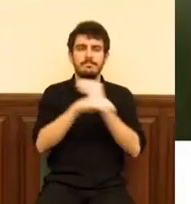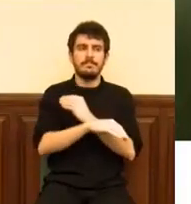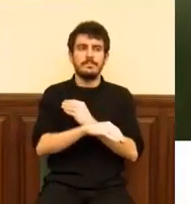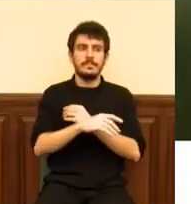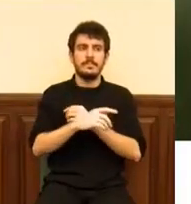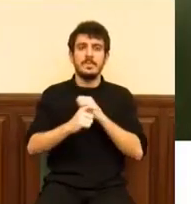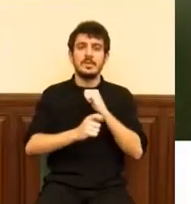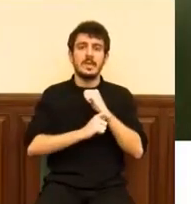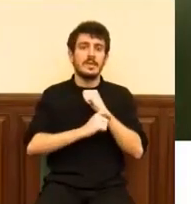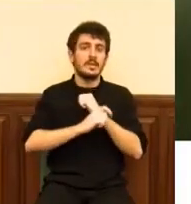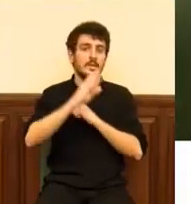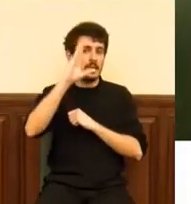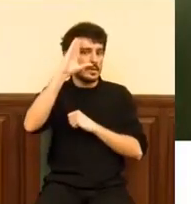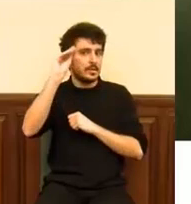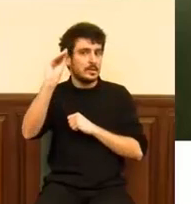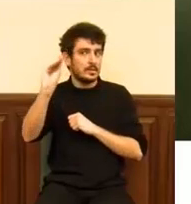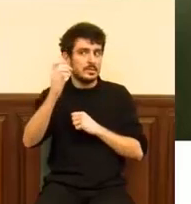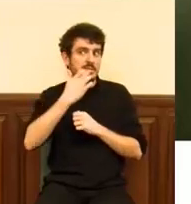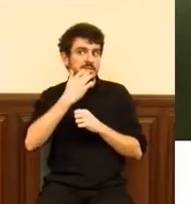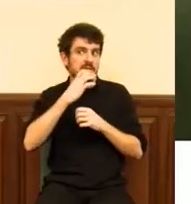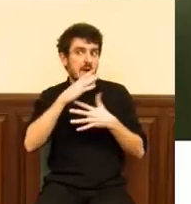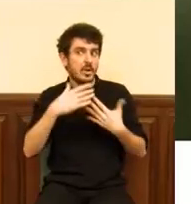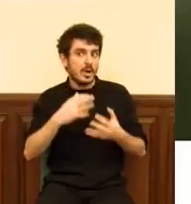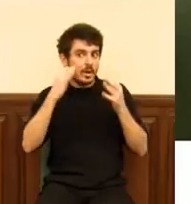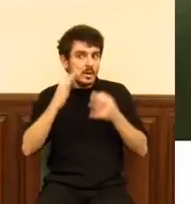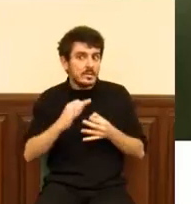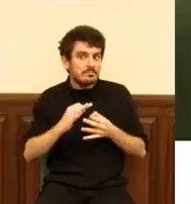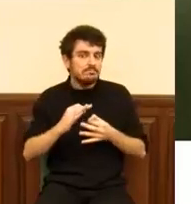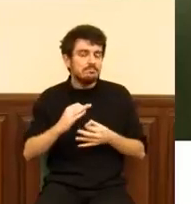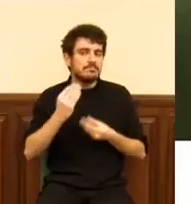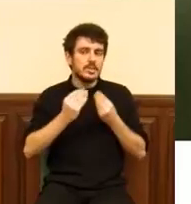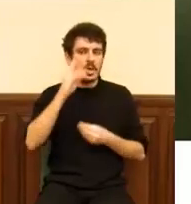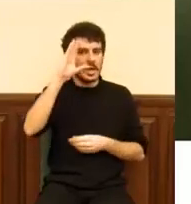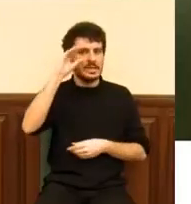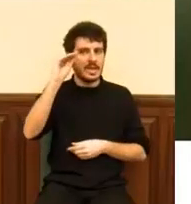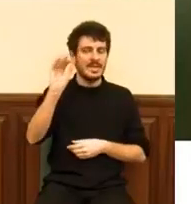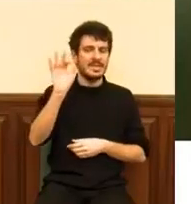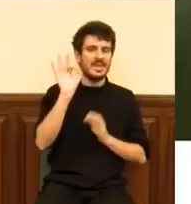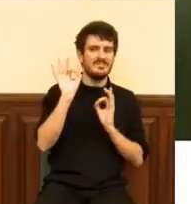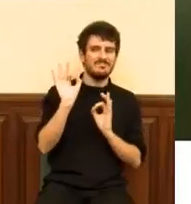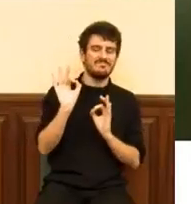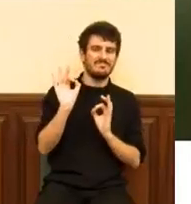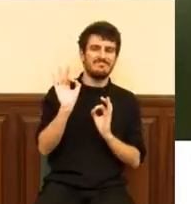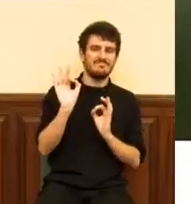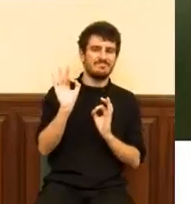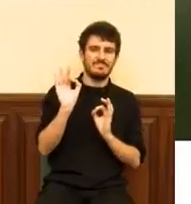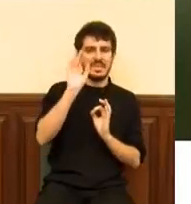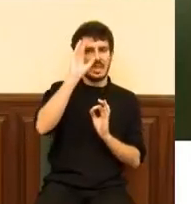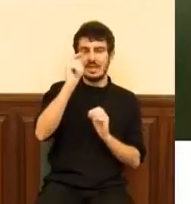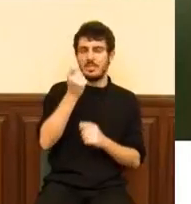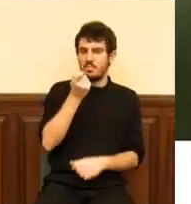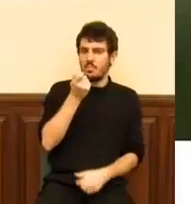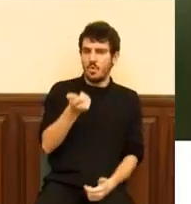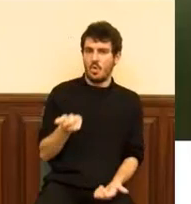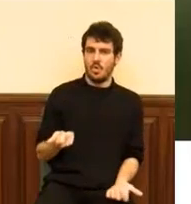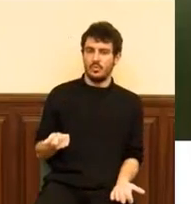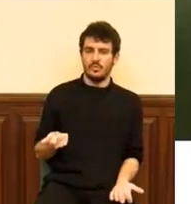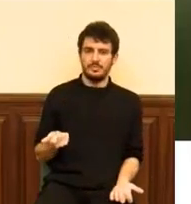confinamiento inteligente, si es lo que se está haciendo ahora, me parece que de inteligente tiene muy, muy, muy poco.